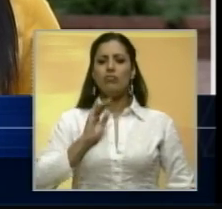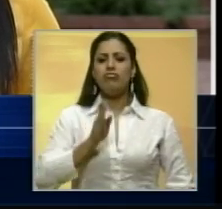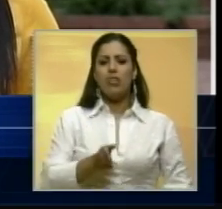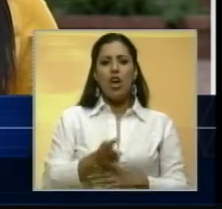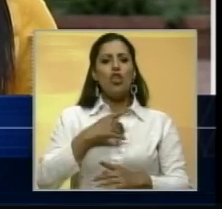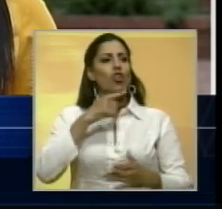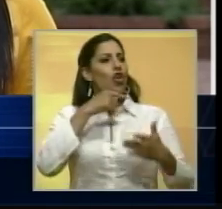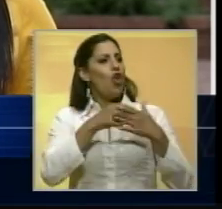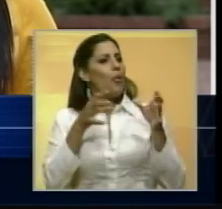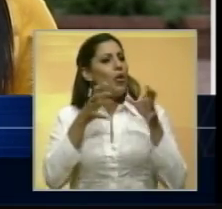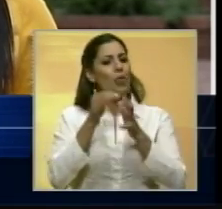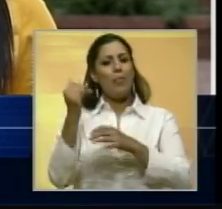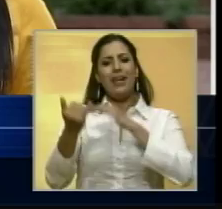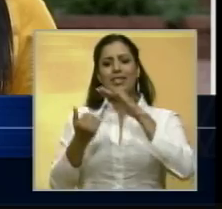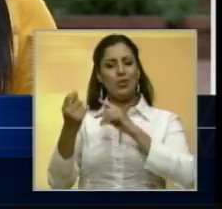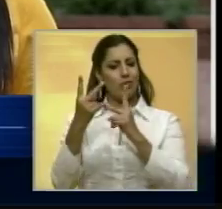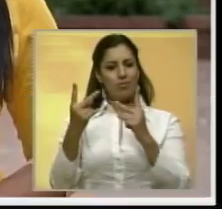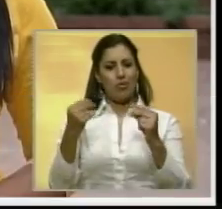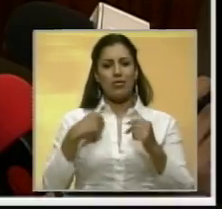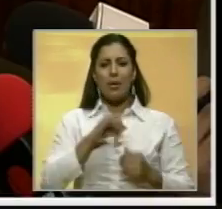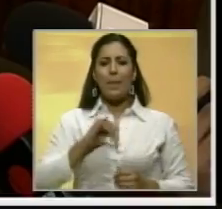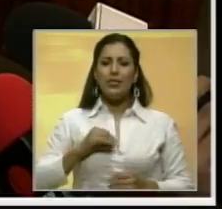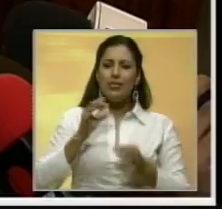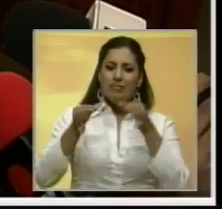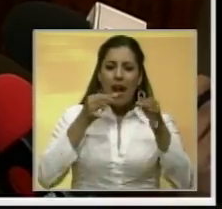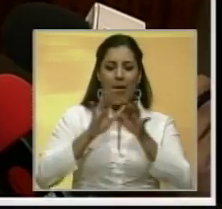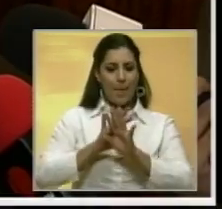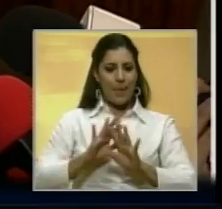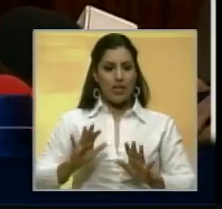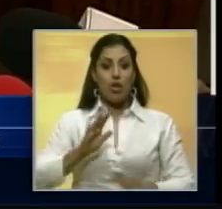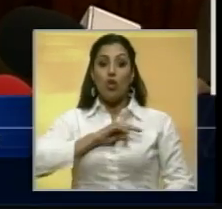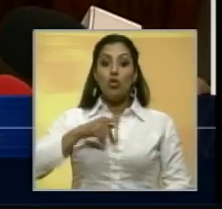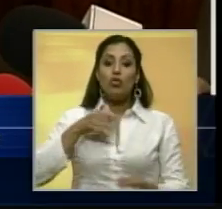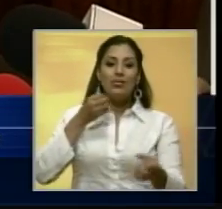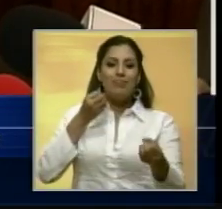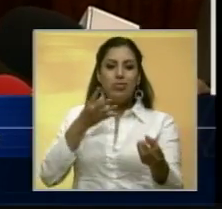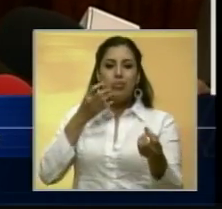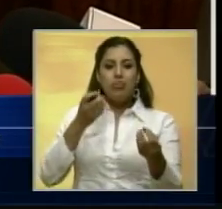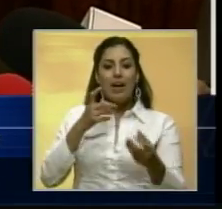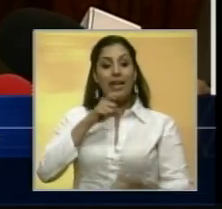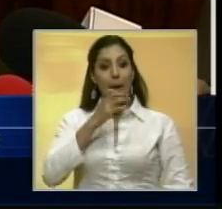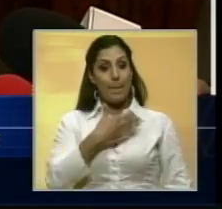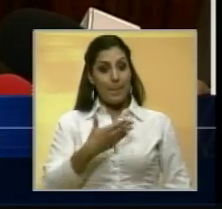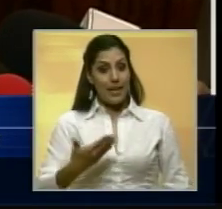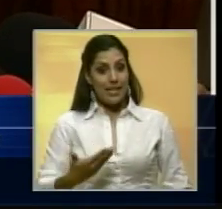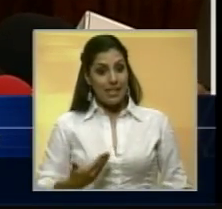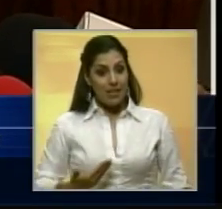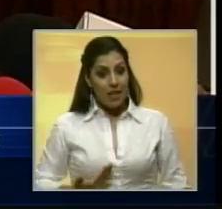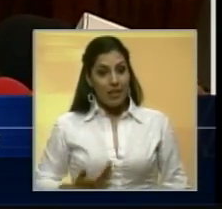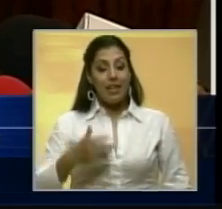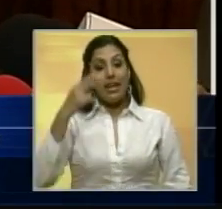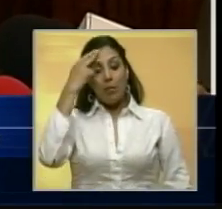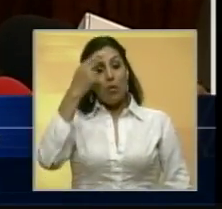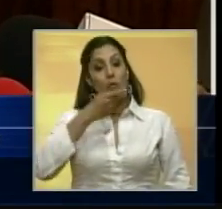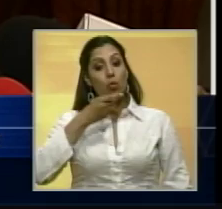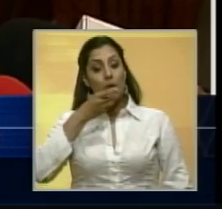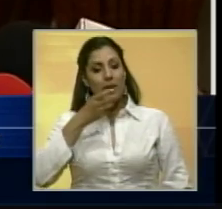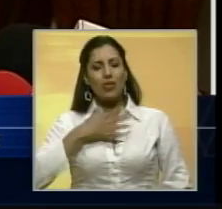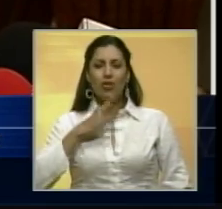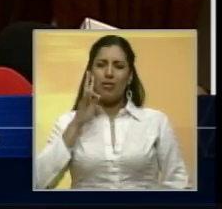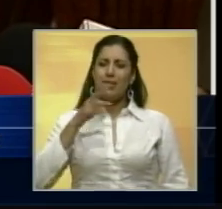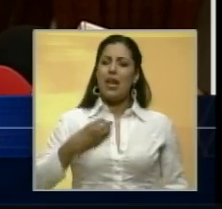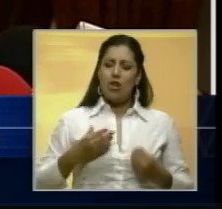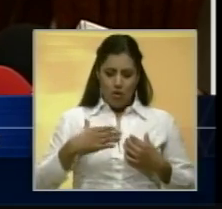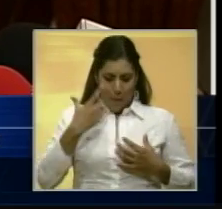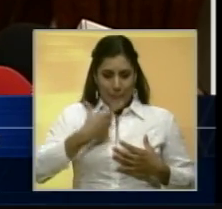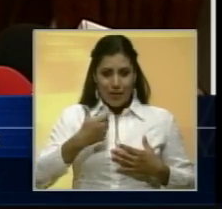en representación de las instituciones a las que pertenecen. Le hemos expresado al presidente Fernández nuestra preocupación como